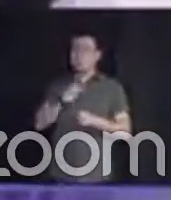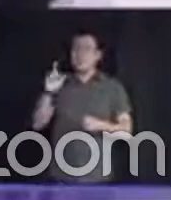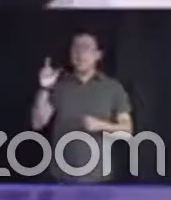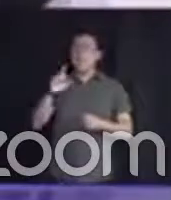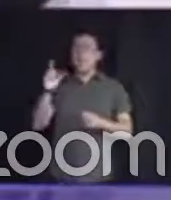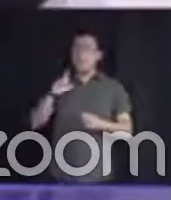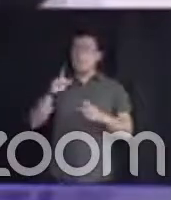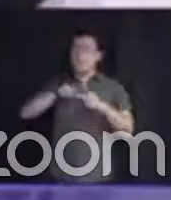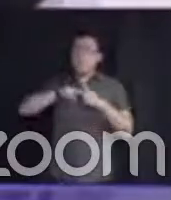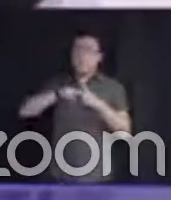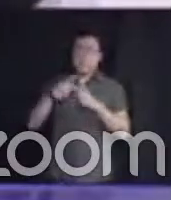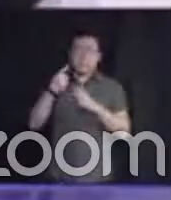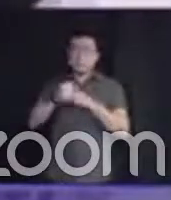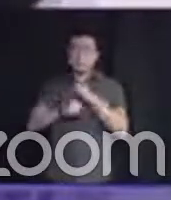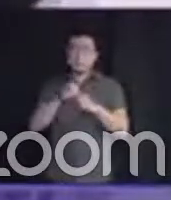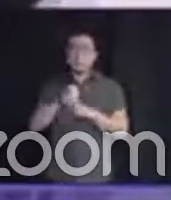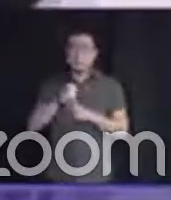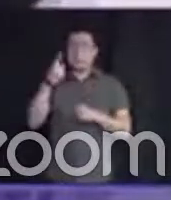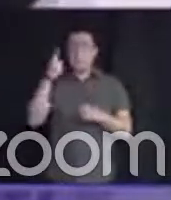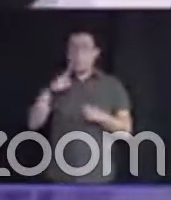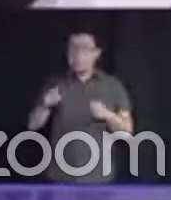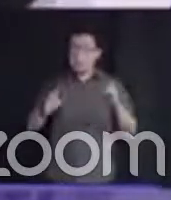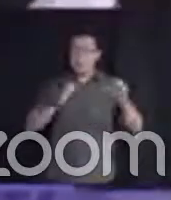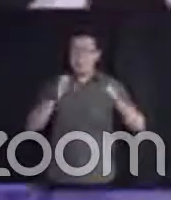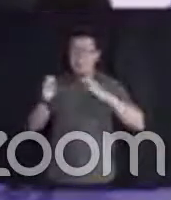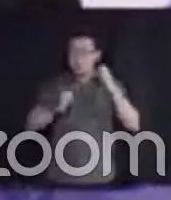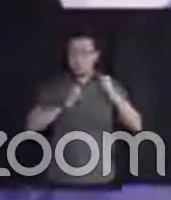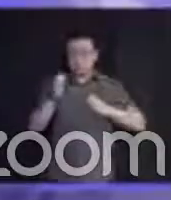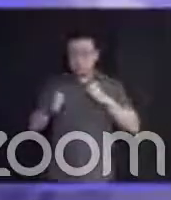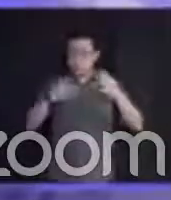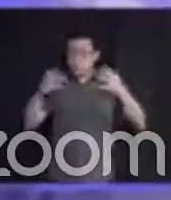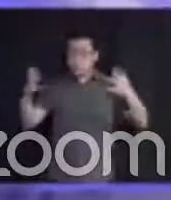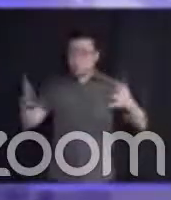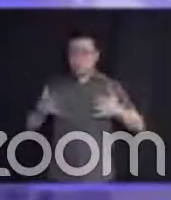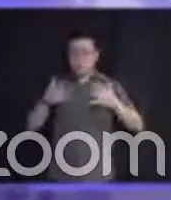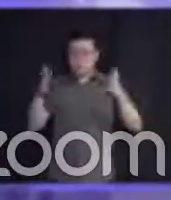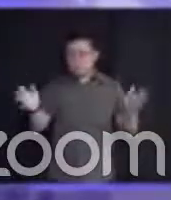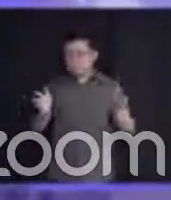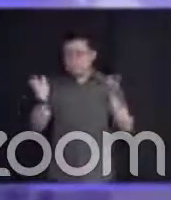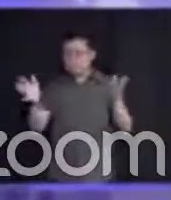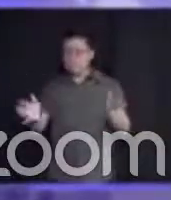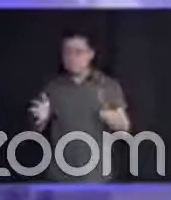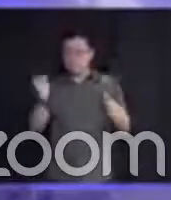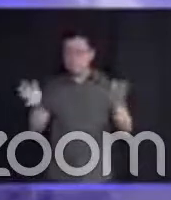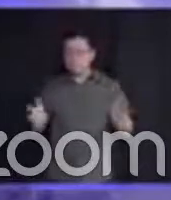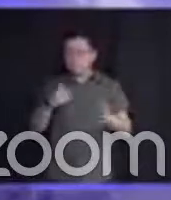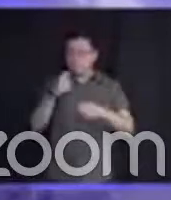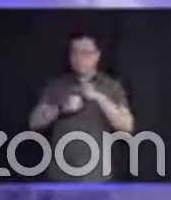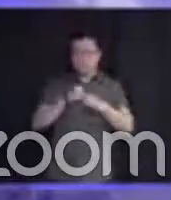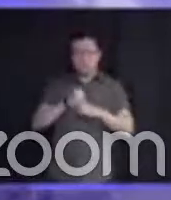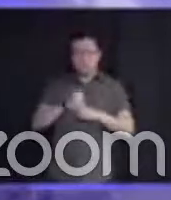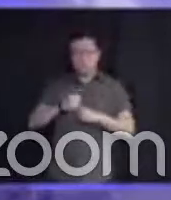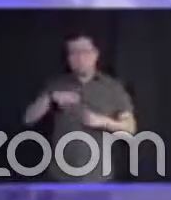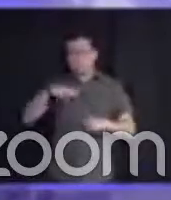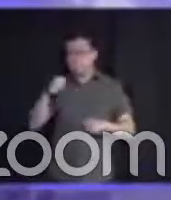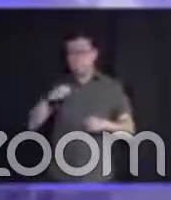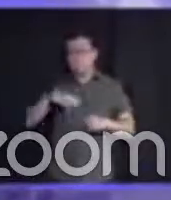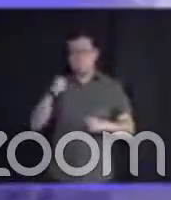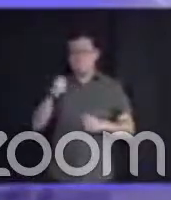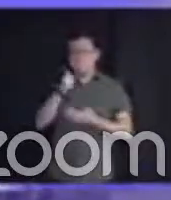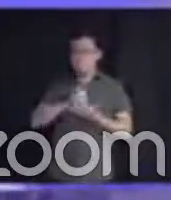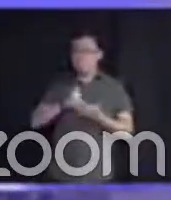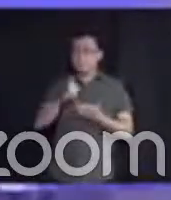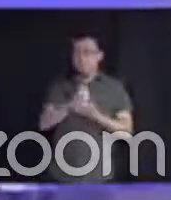principio, para motivarnos, para emocionarnos y para trabajar de manera intensa todo el año. Y creemos que Denver es una gran